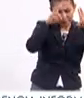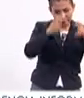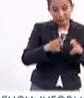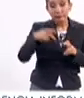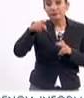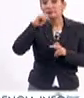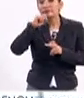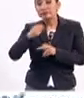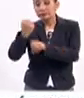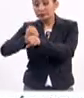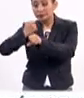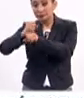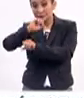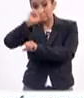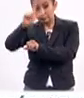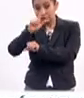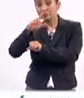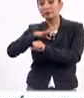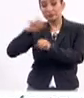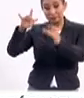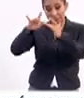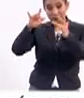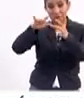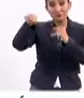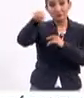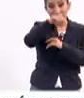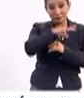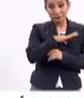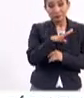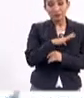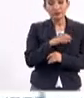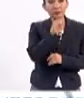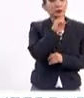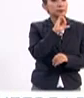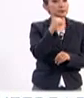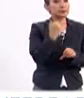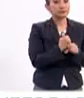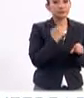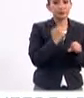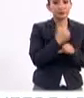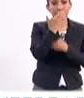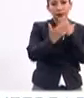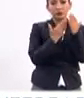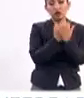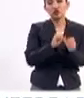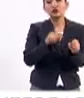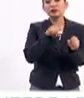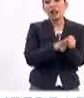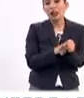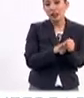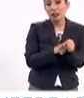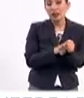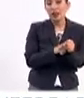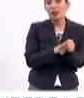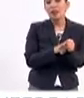pero también en prácticas profesionales. Eso es muy importante. Y también en prácticas de servicio social. Y